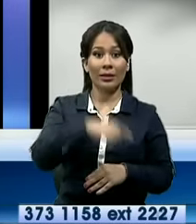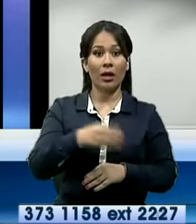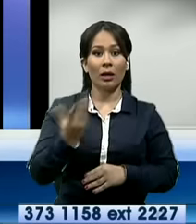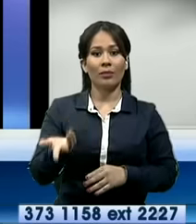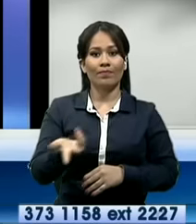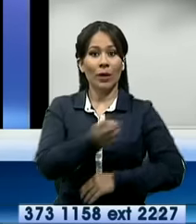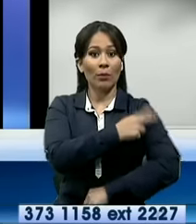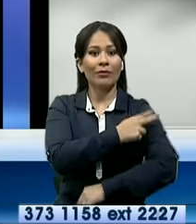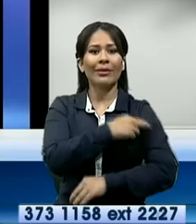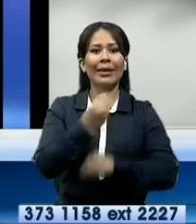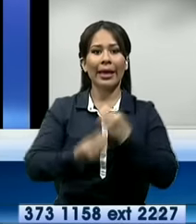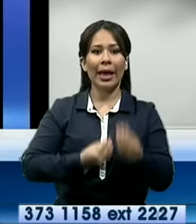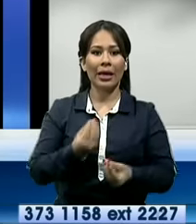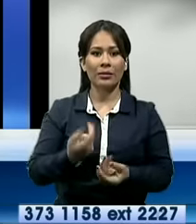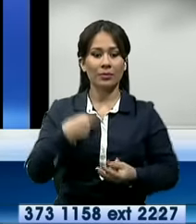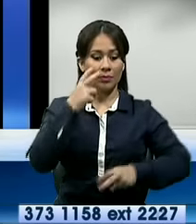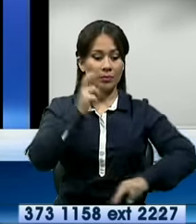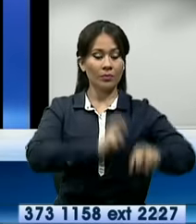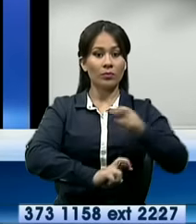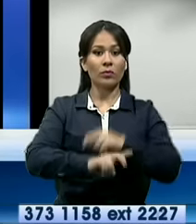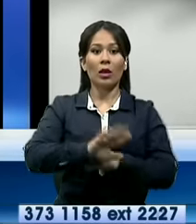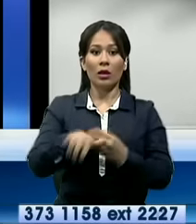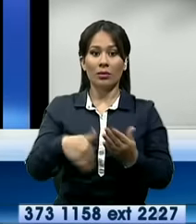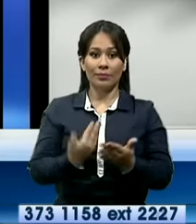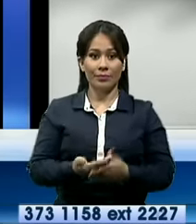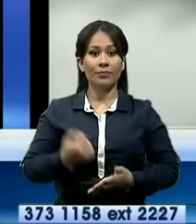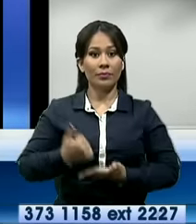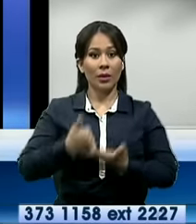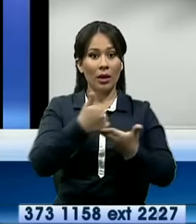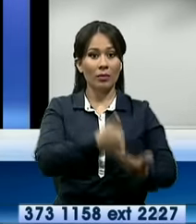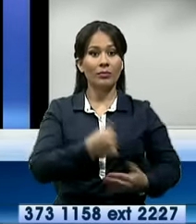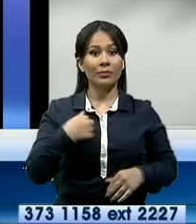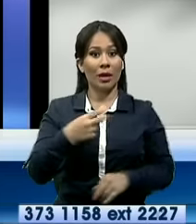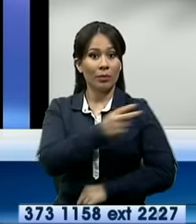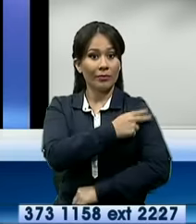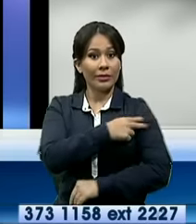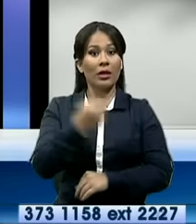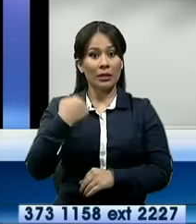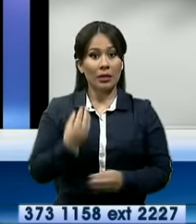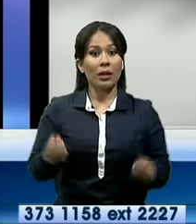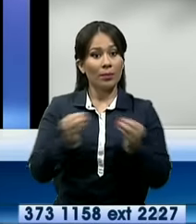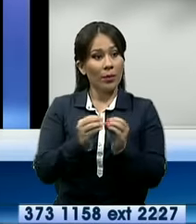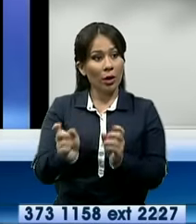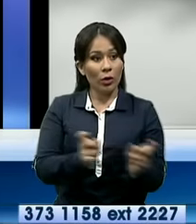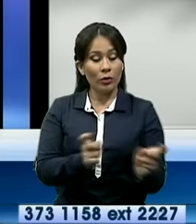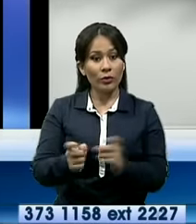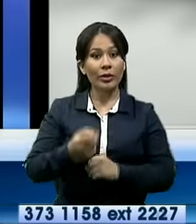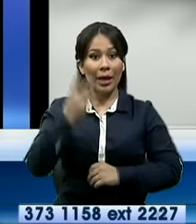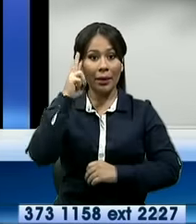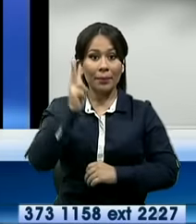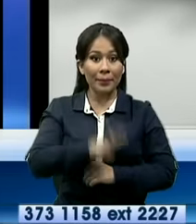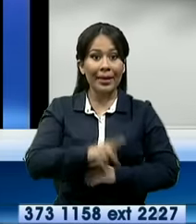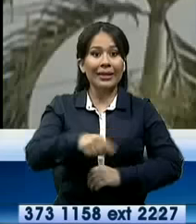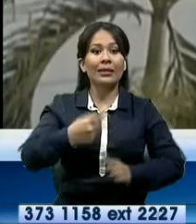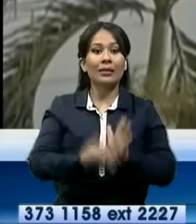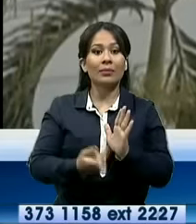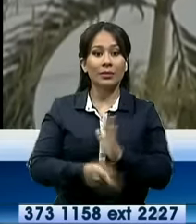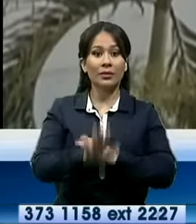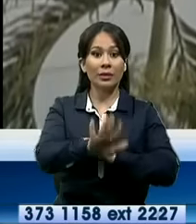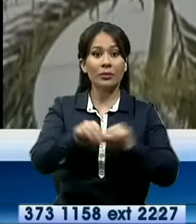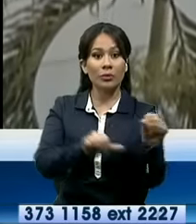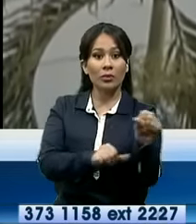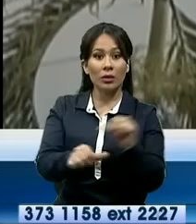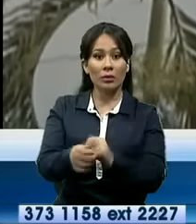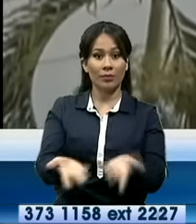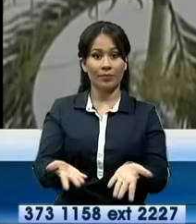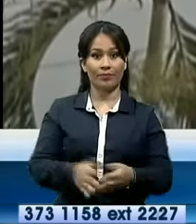ya que efectivamente esto se da dentro de un aula educativo y la docente tiene que tener control y ser consciente de lo que se está suscitando en su aula. En los